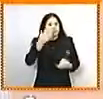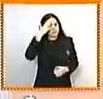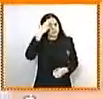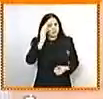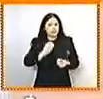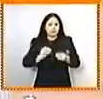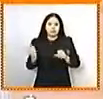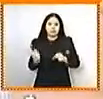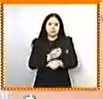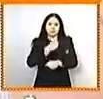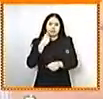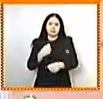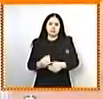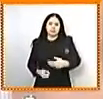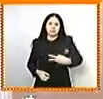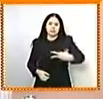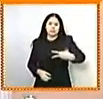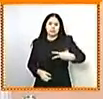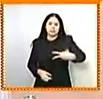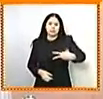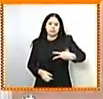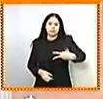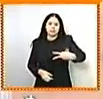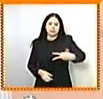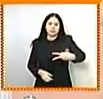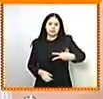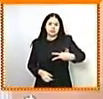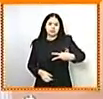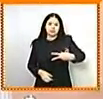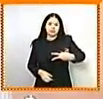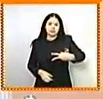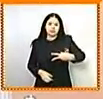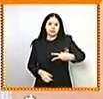el primer número ganador, primer dígito.